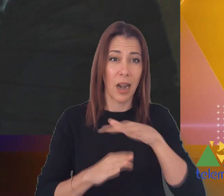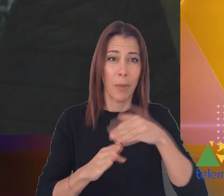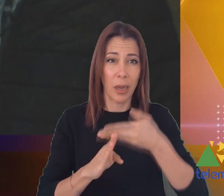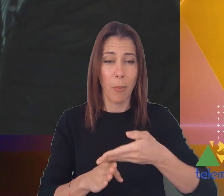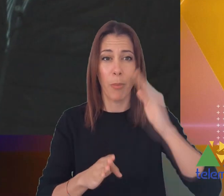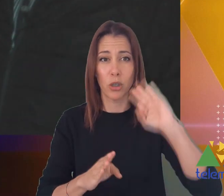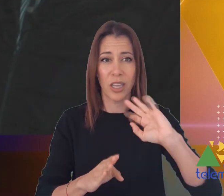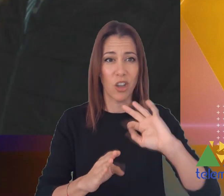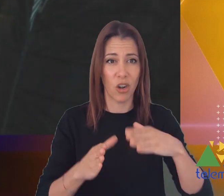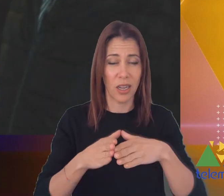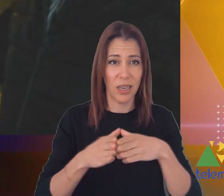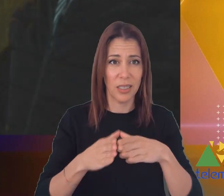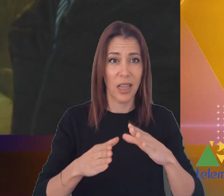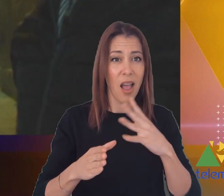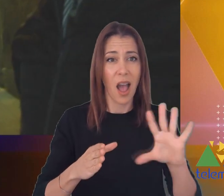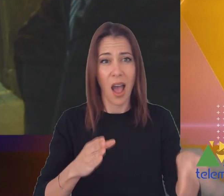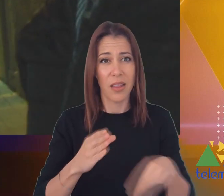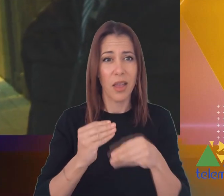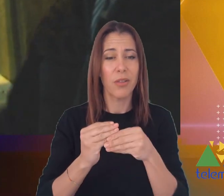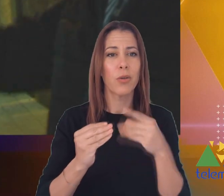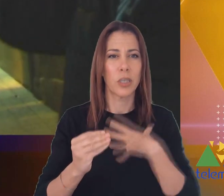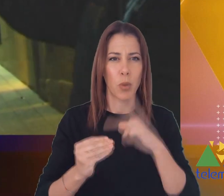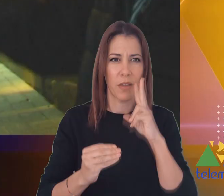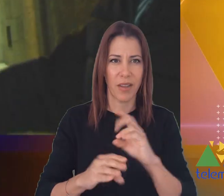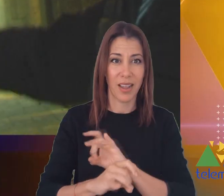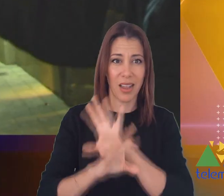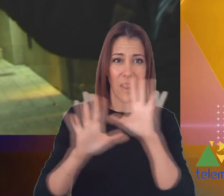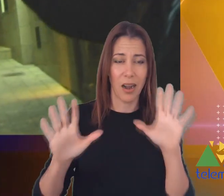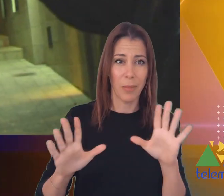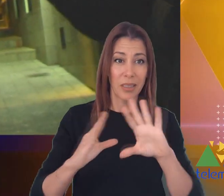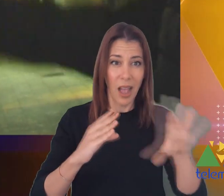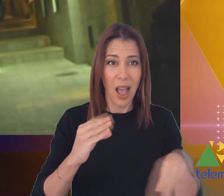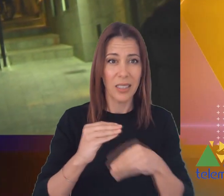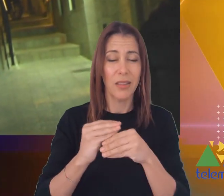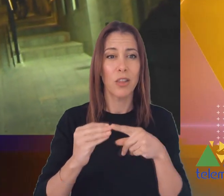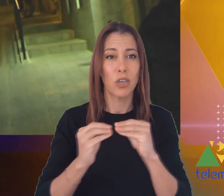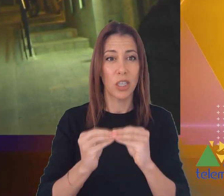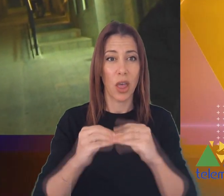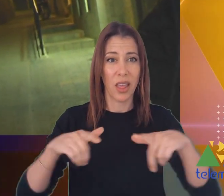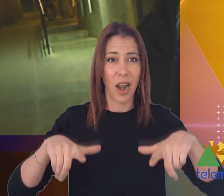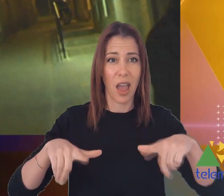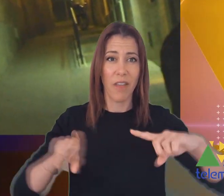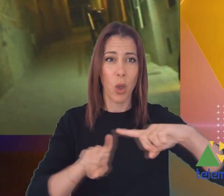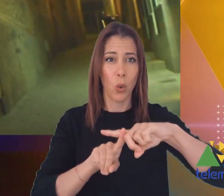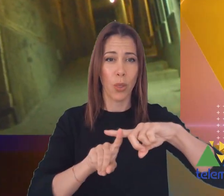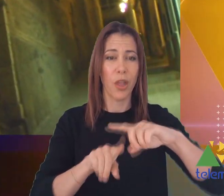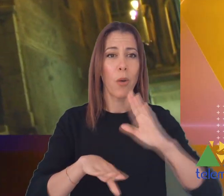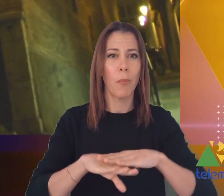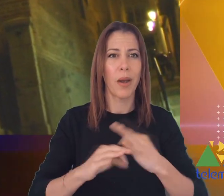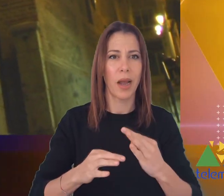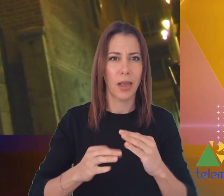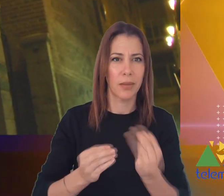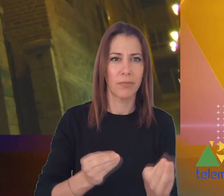a la iglesia, el añadido, se puede ver claramente el añadido que se hace a la nave de crucero para colocar